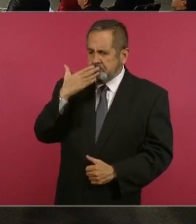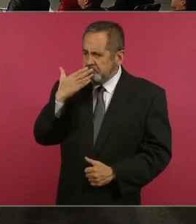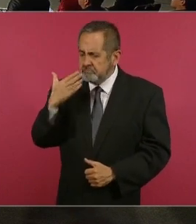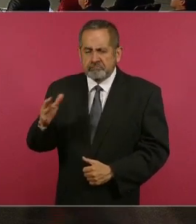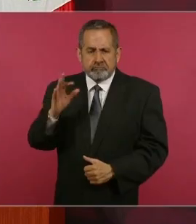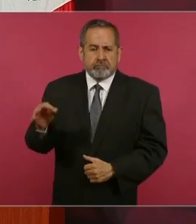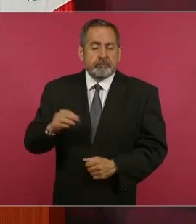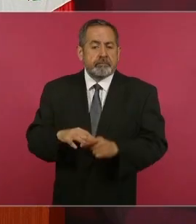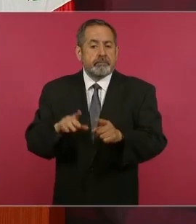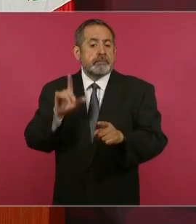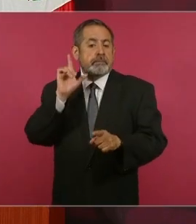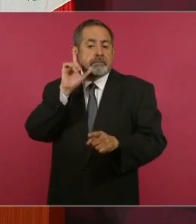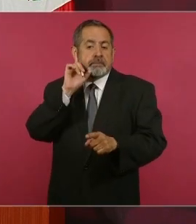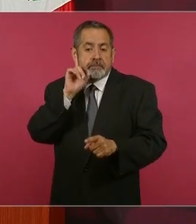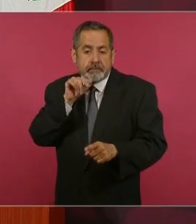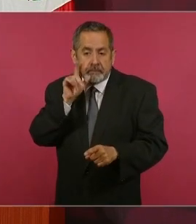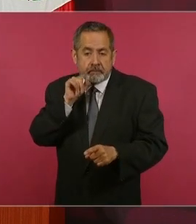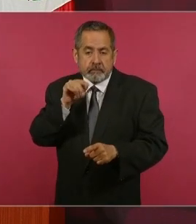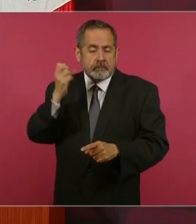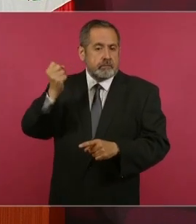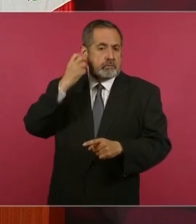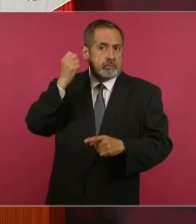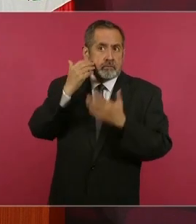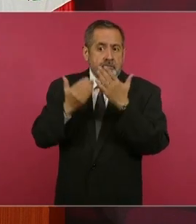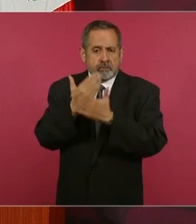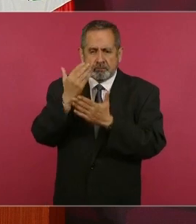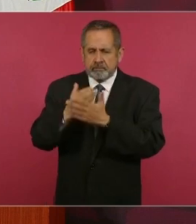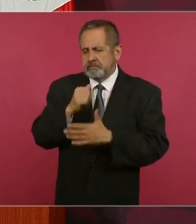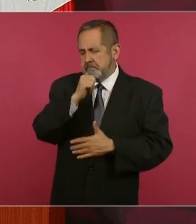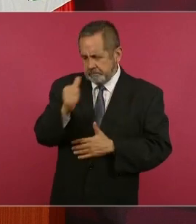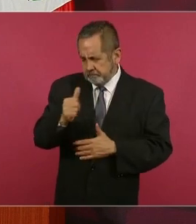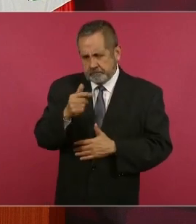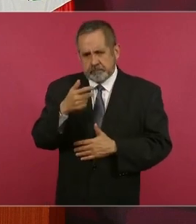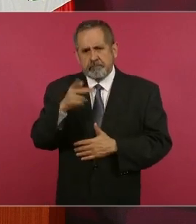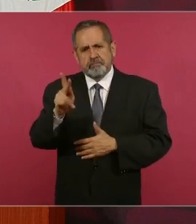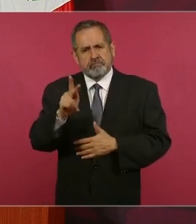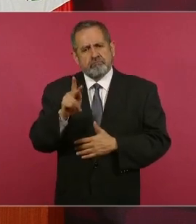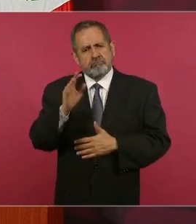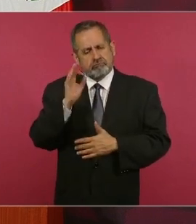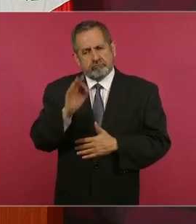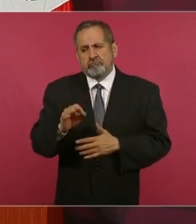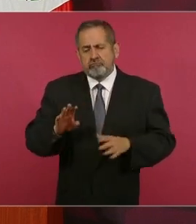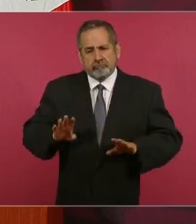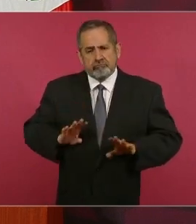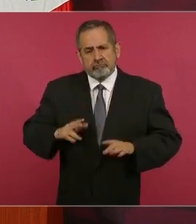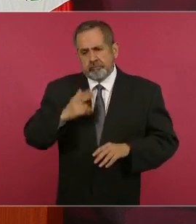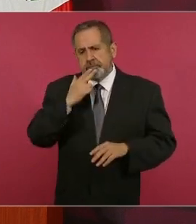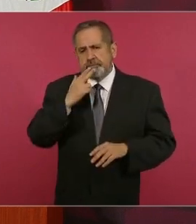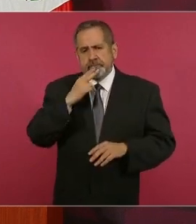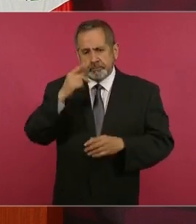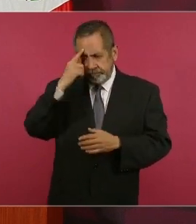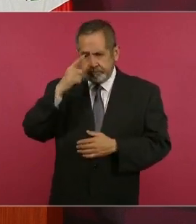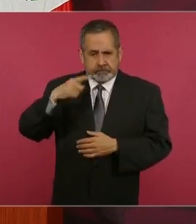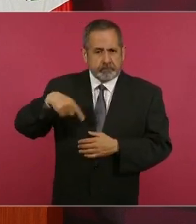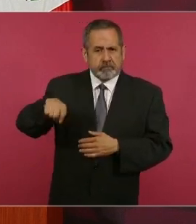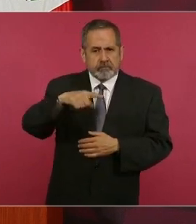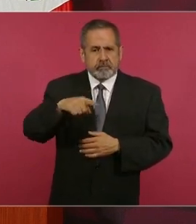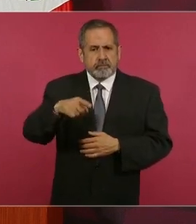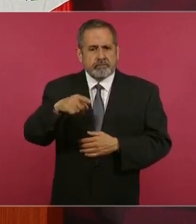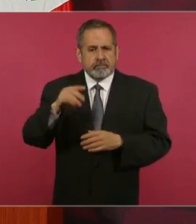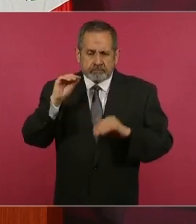Mañana, aun cuando no tenemos la conferencia, sería conveniente de que se